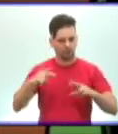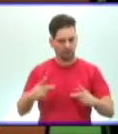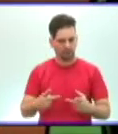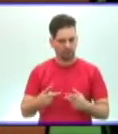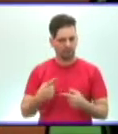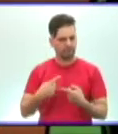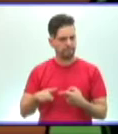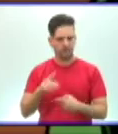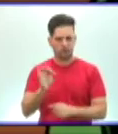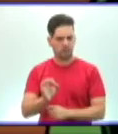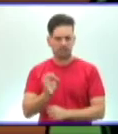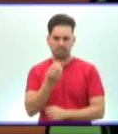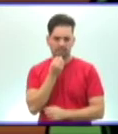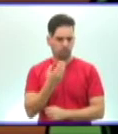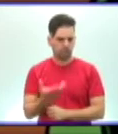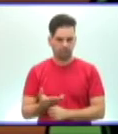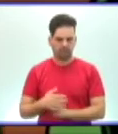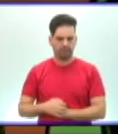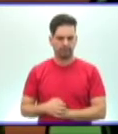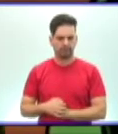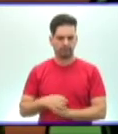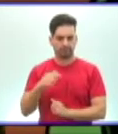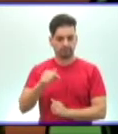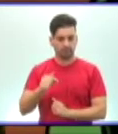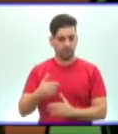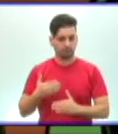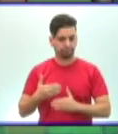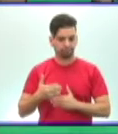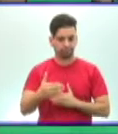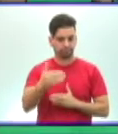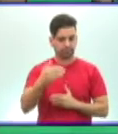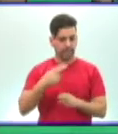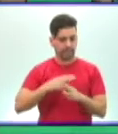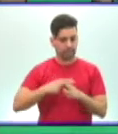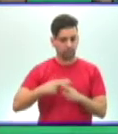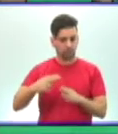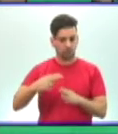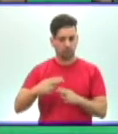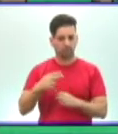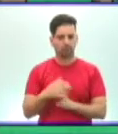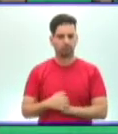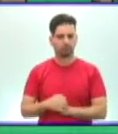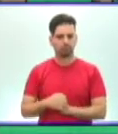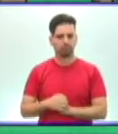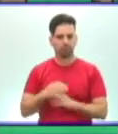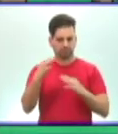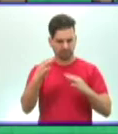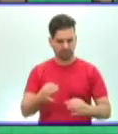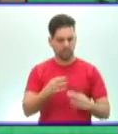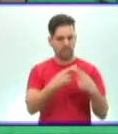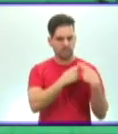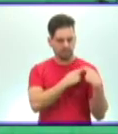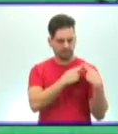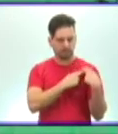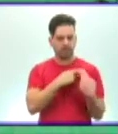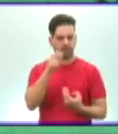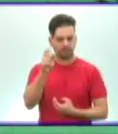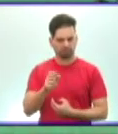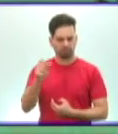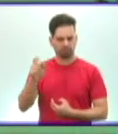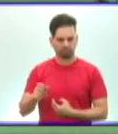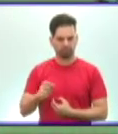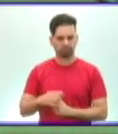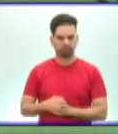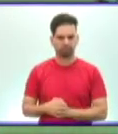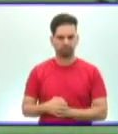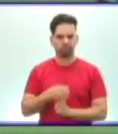posible, haciendo cada vez más patente a lo largo de la historia que el ser humano tiene la capacidad para cambiar la naturaleza. Lo que no sabíamos